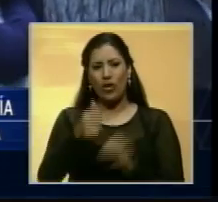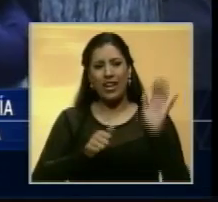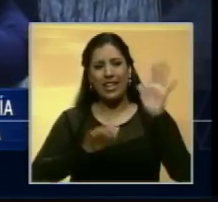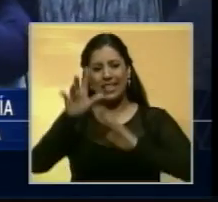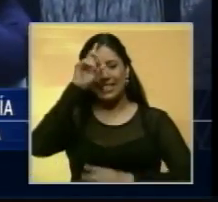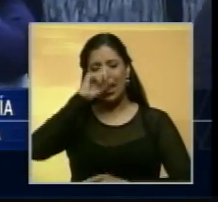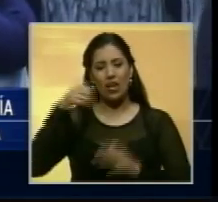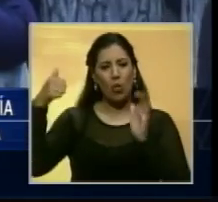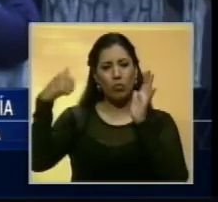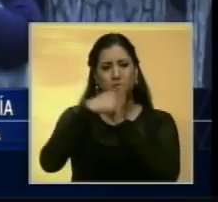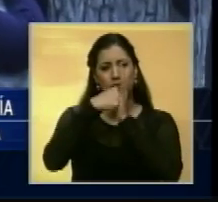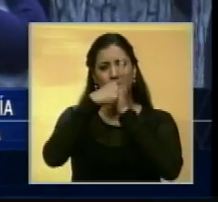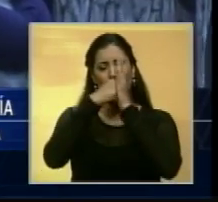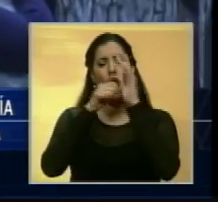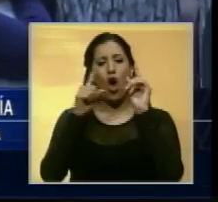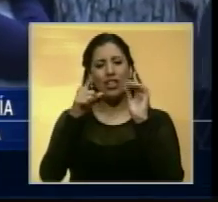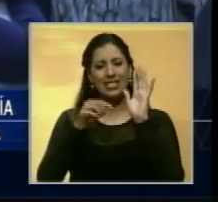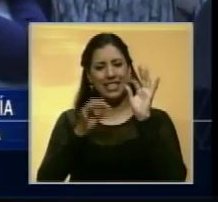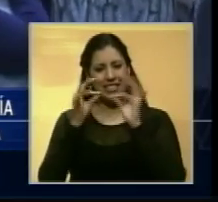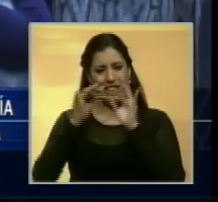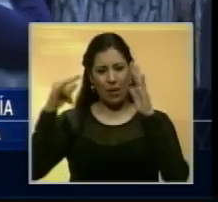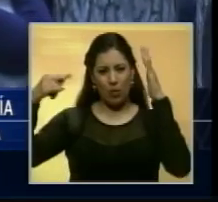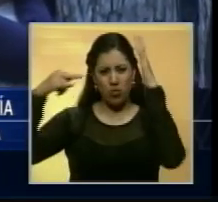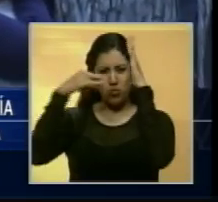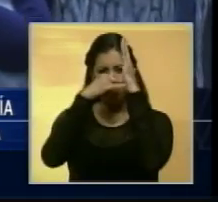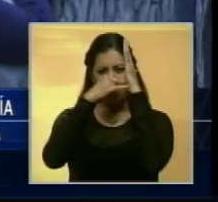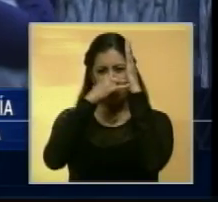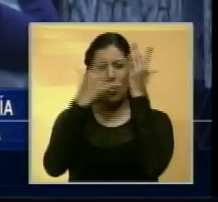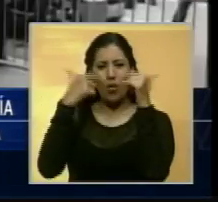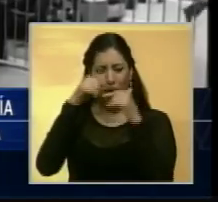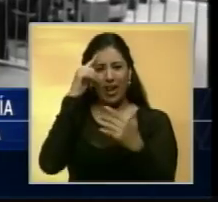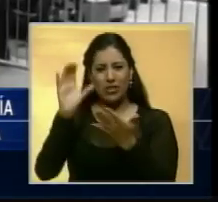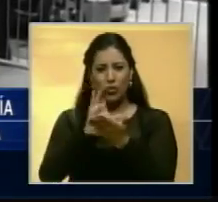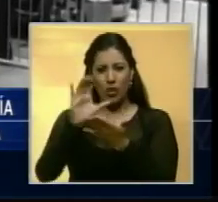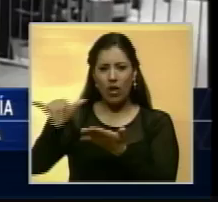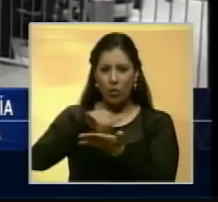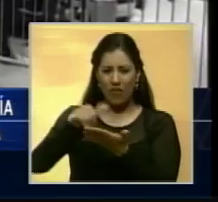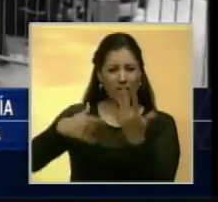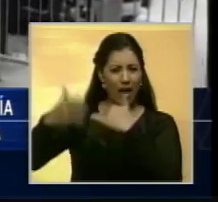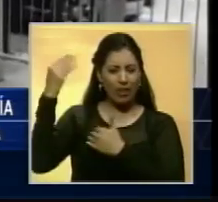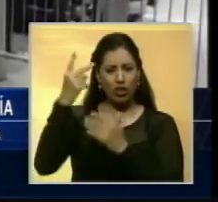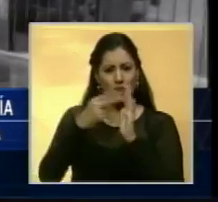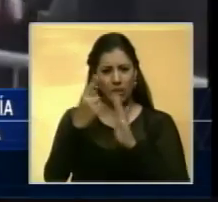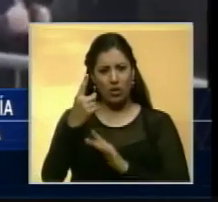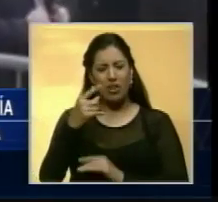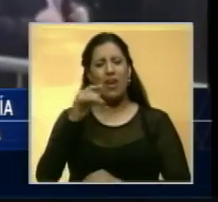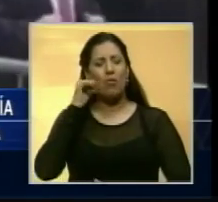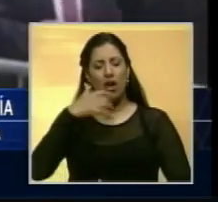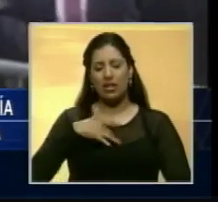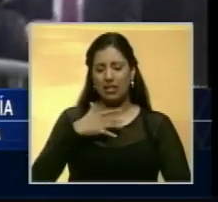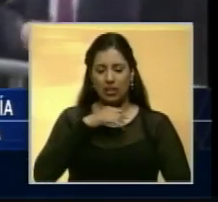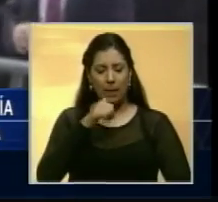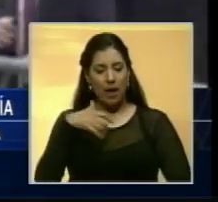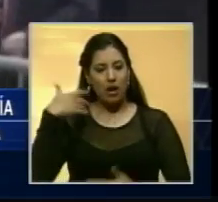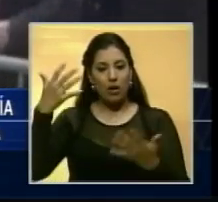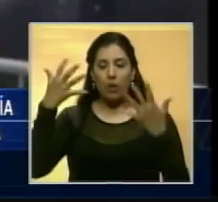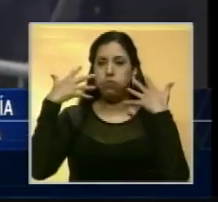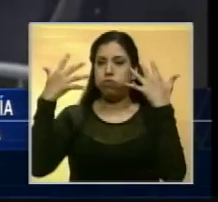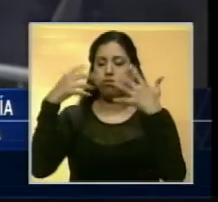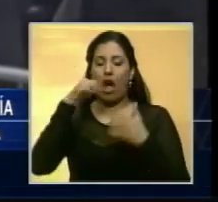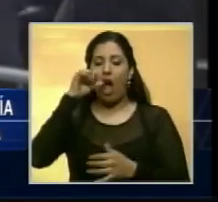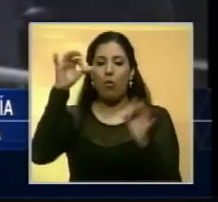15 años de los atentados del 11 de septiembre que se realizaba en la ciudad de Nueva York a causa de un malestar por exceso de calor